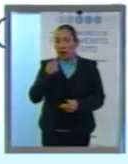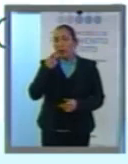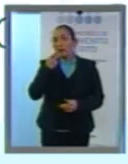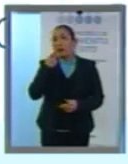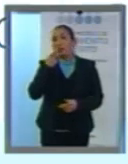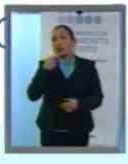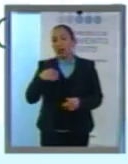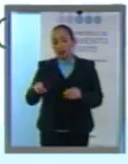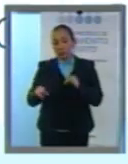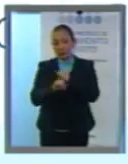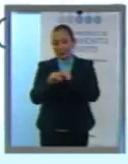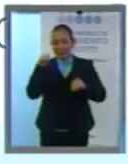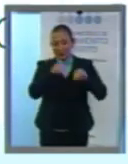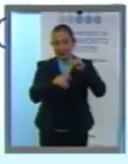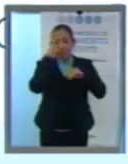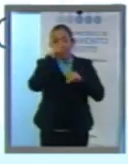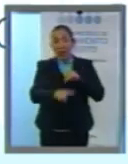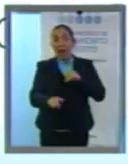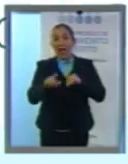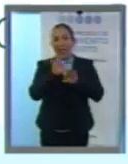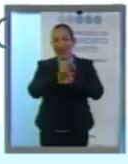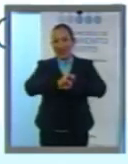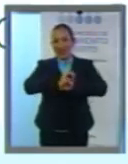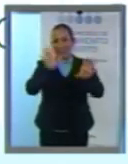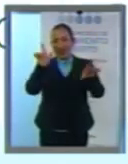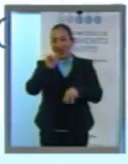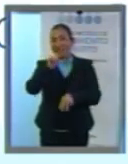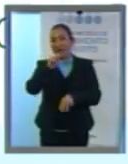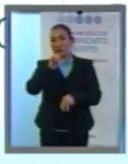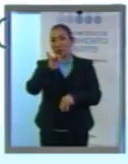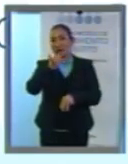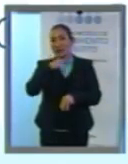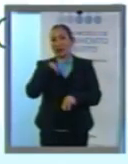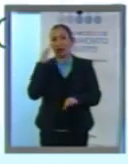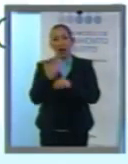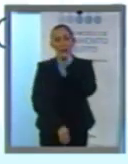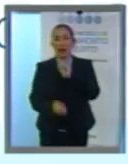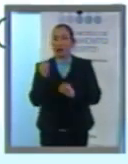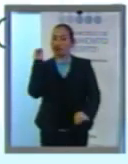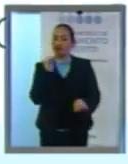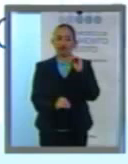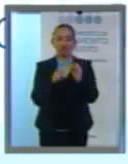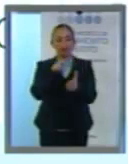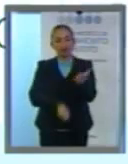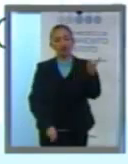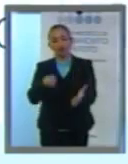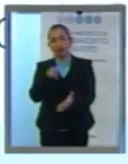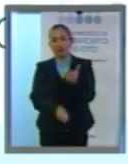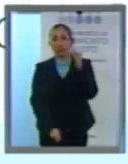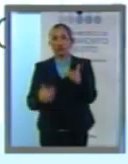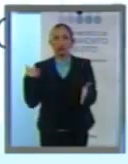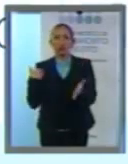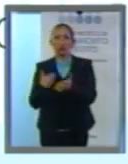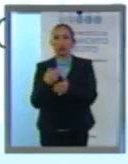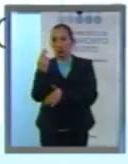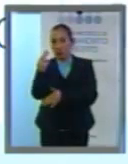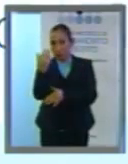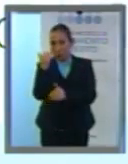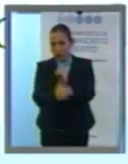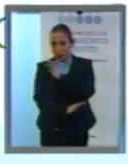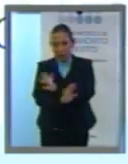la Plataforma Nacional de Transparencia iba a terminarse de corregirla en los primeros días de